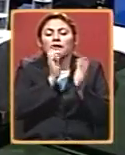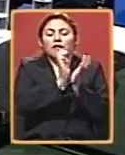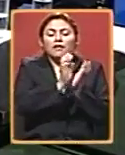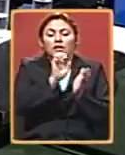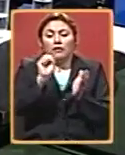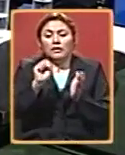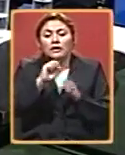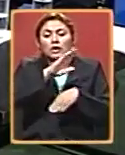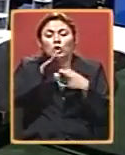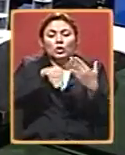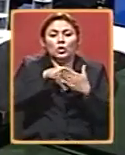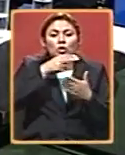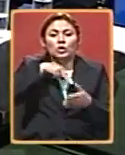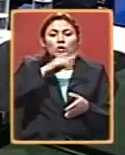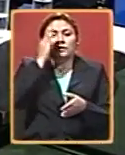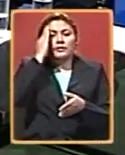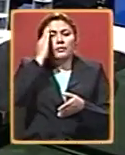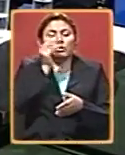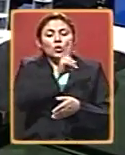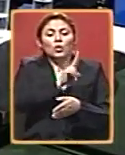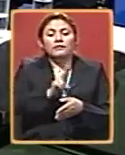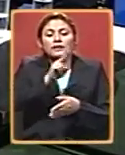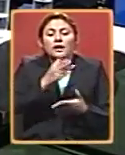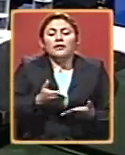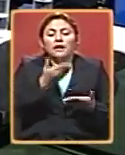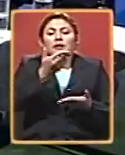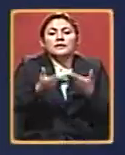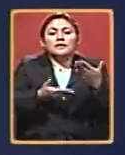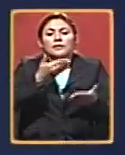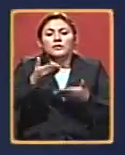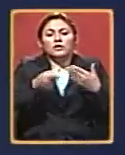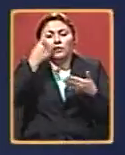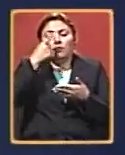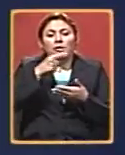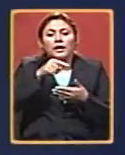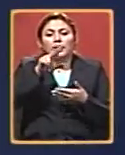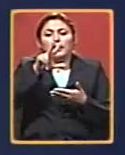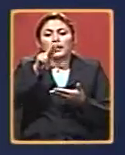Universidad de Costa Rica provee los servicios para 3 cantones